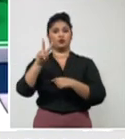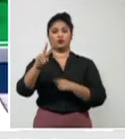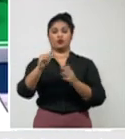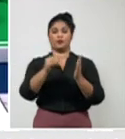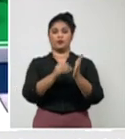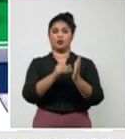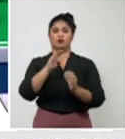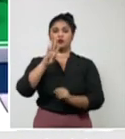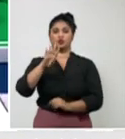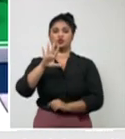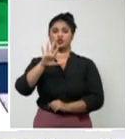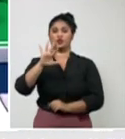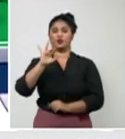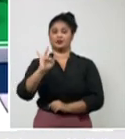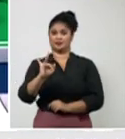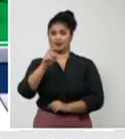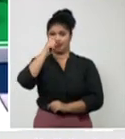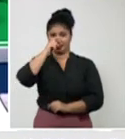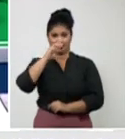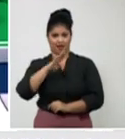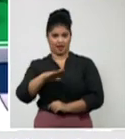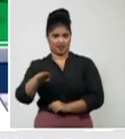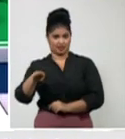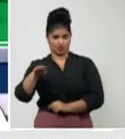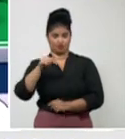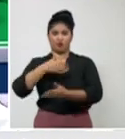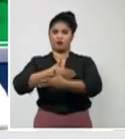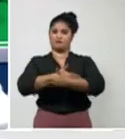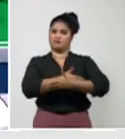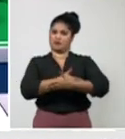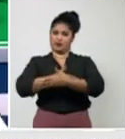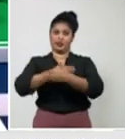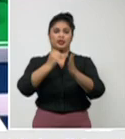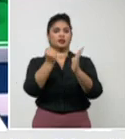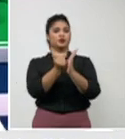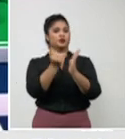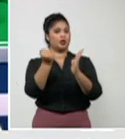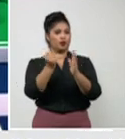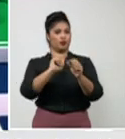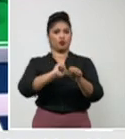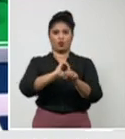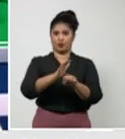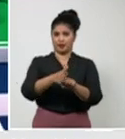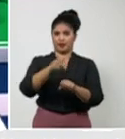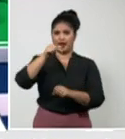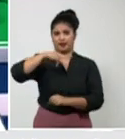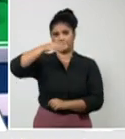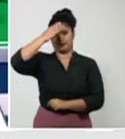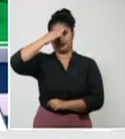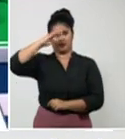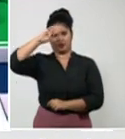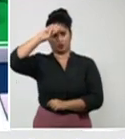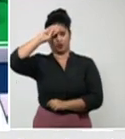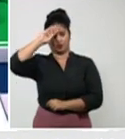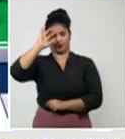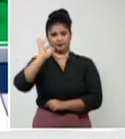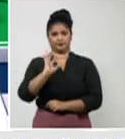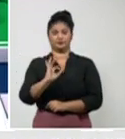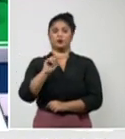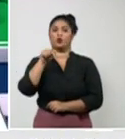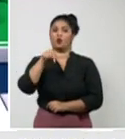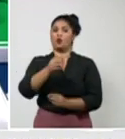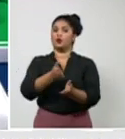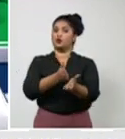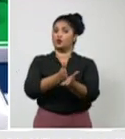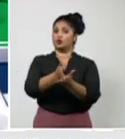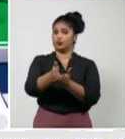2.457 en edades pediátricas han sido diagnosticados en nuestro país. Hoy activos también la cifra